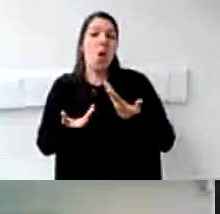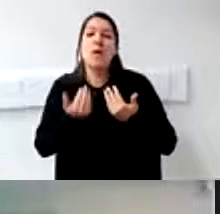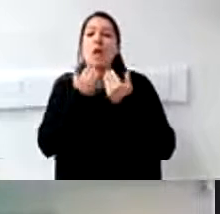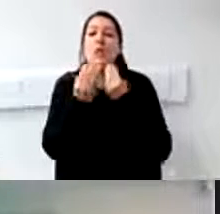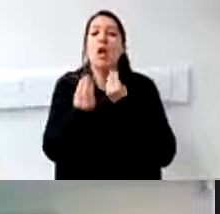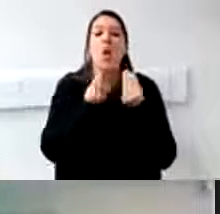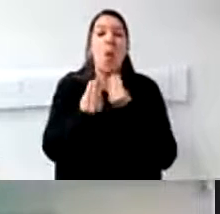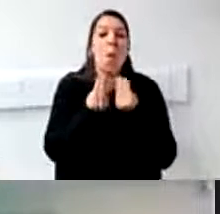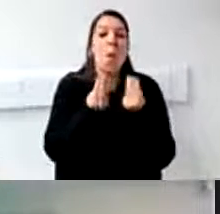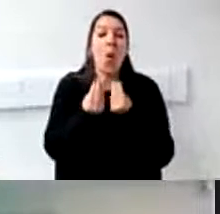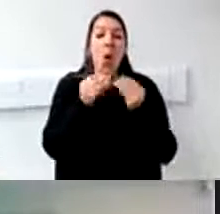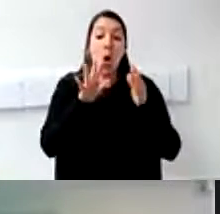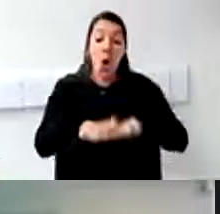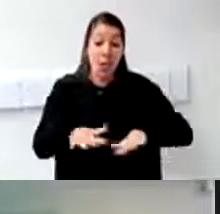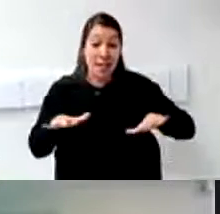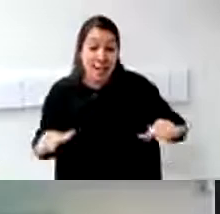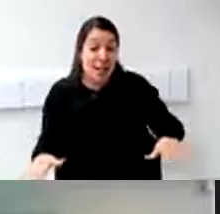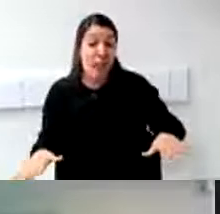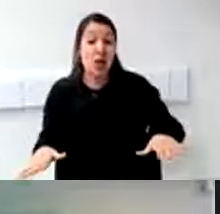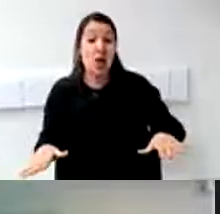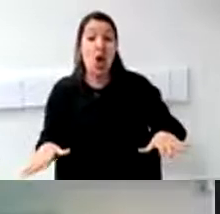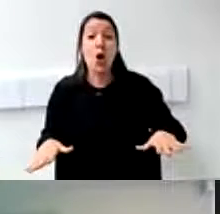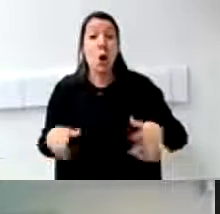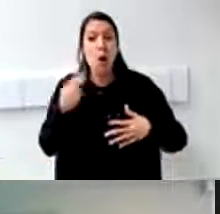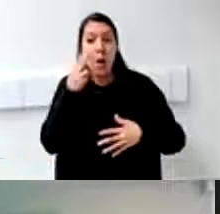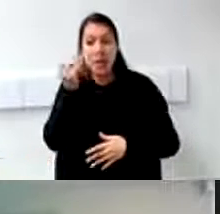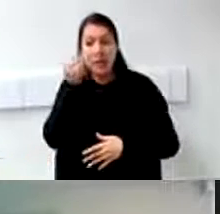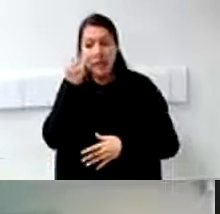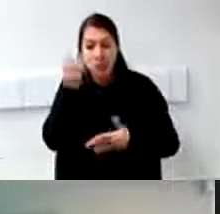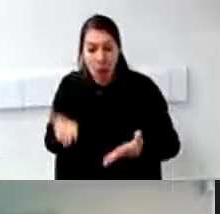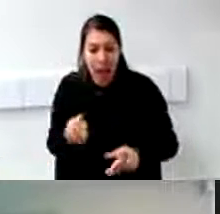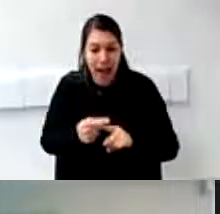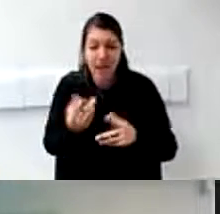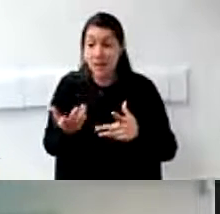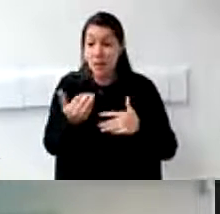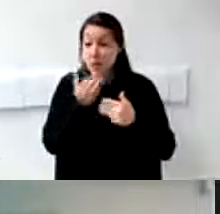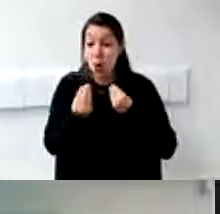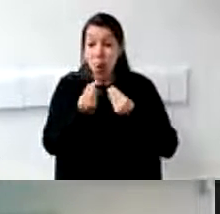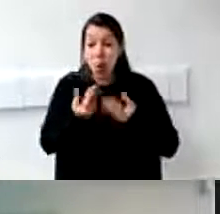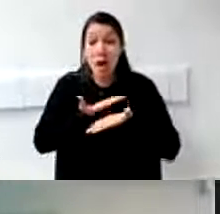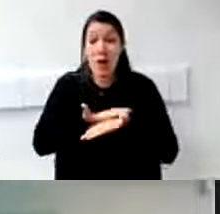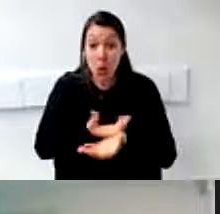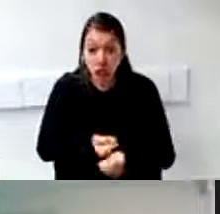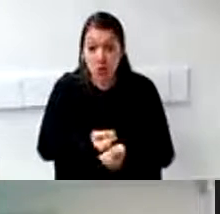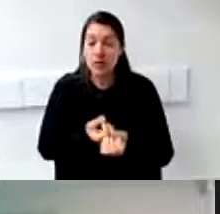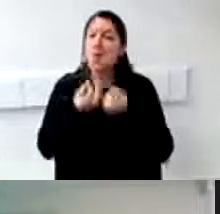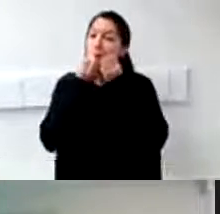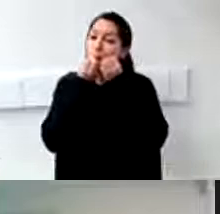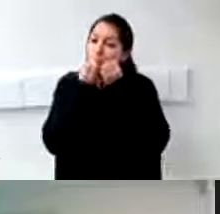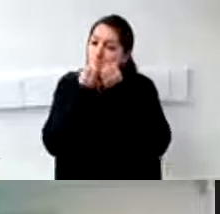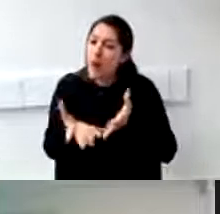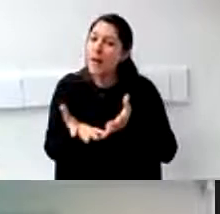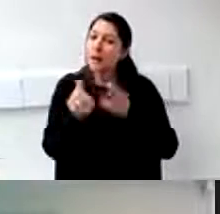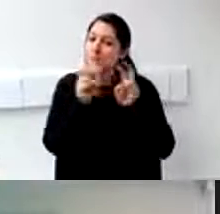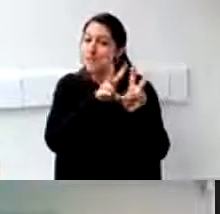un niño que está teniendo un problema de sexualidad, y me pareció lindo eso, esa parte, entrar en eso,